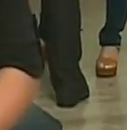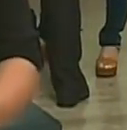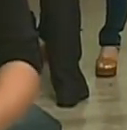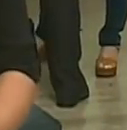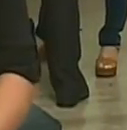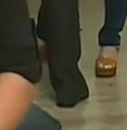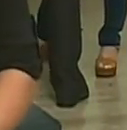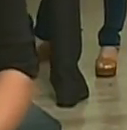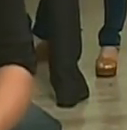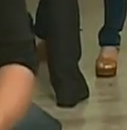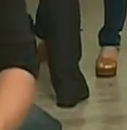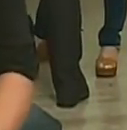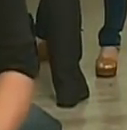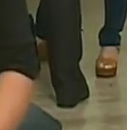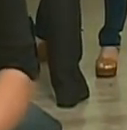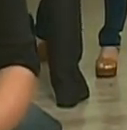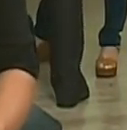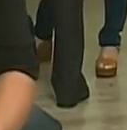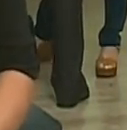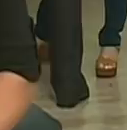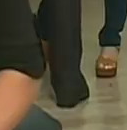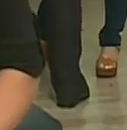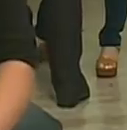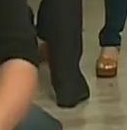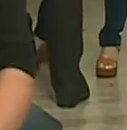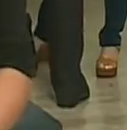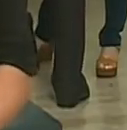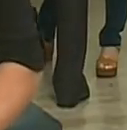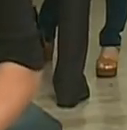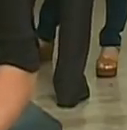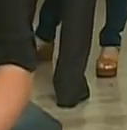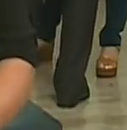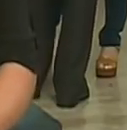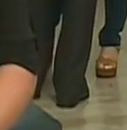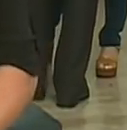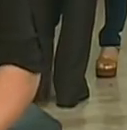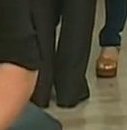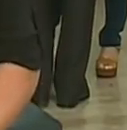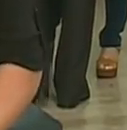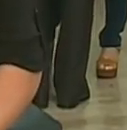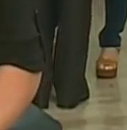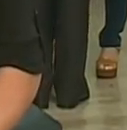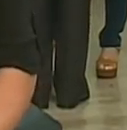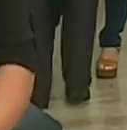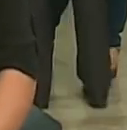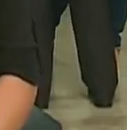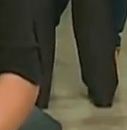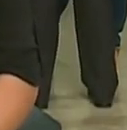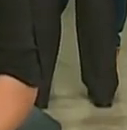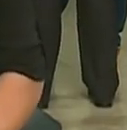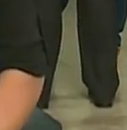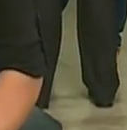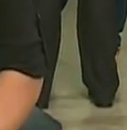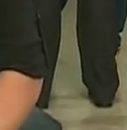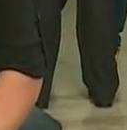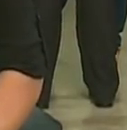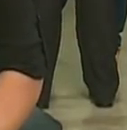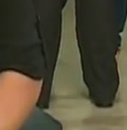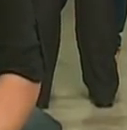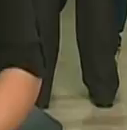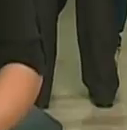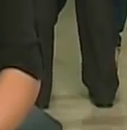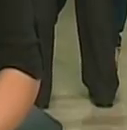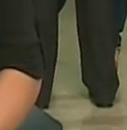Constituyente, resaltando lo que es el diálogo y el entendimiento entre el gobierno y la oposición venezolana. Es parte de la información que tenemos hasta el